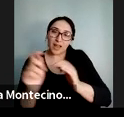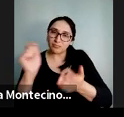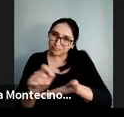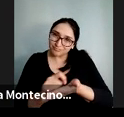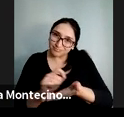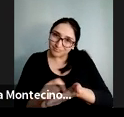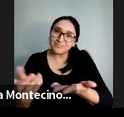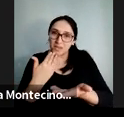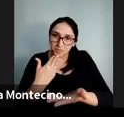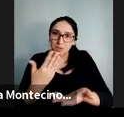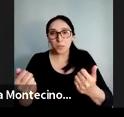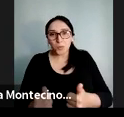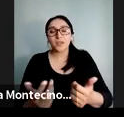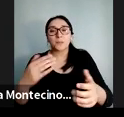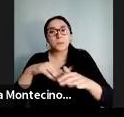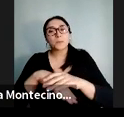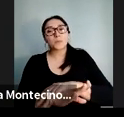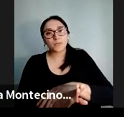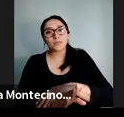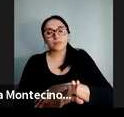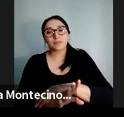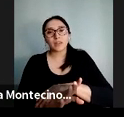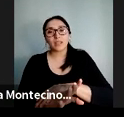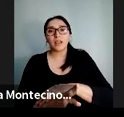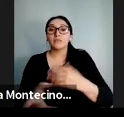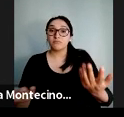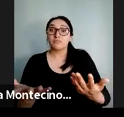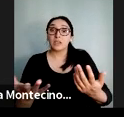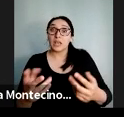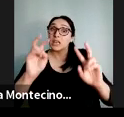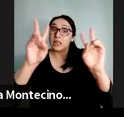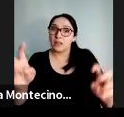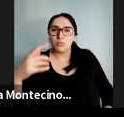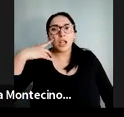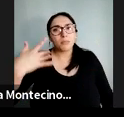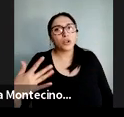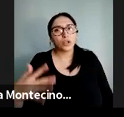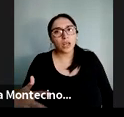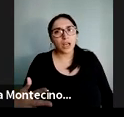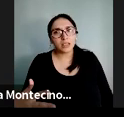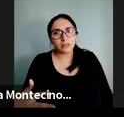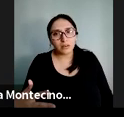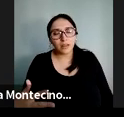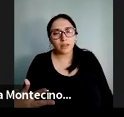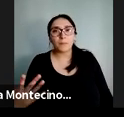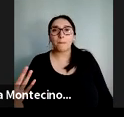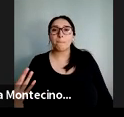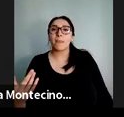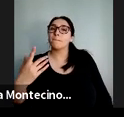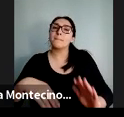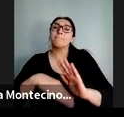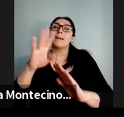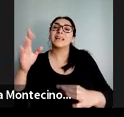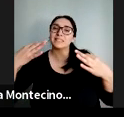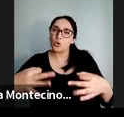necesario que podamos también abordar estos temas desde un punto de vista como más seguro,